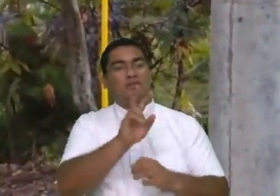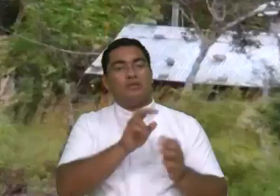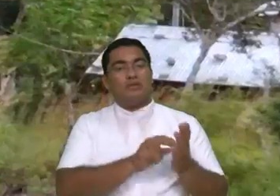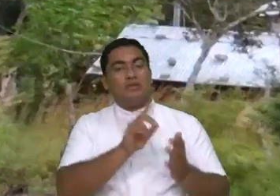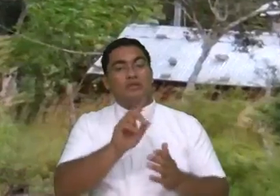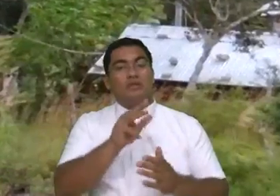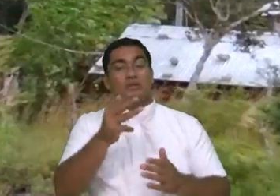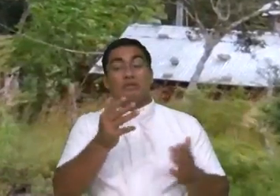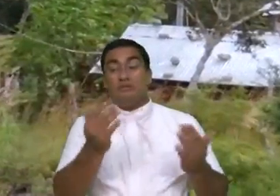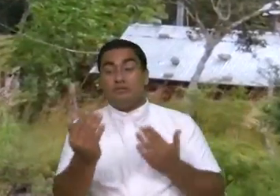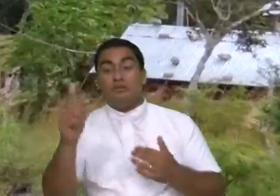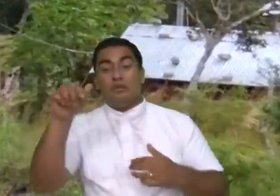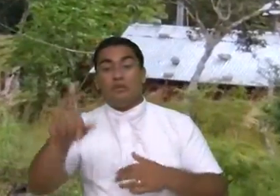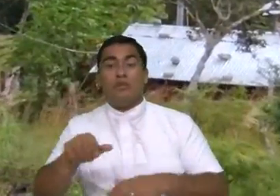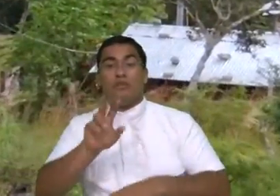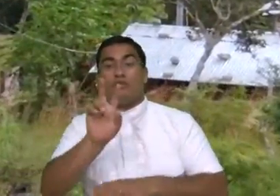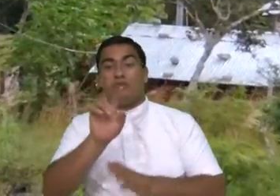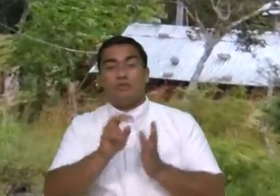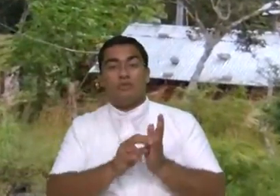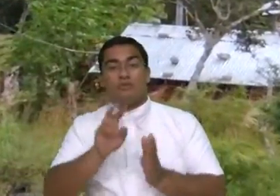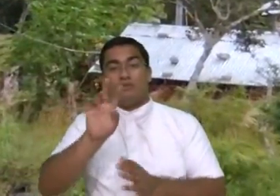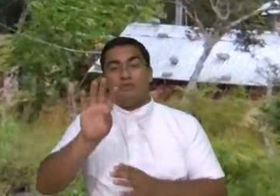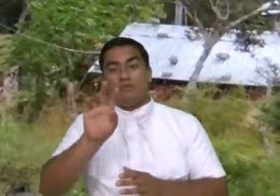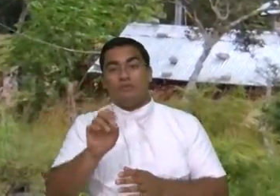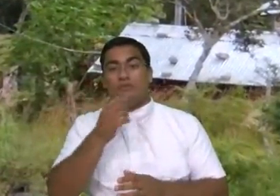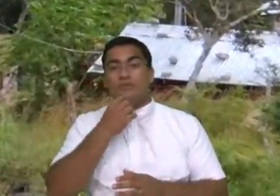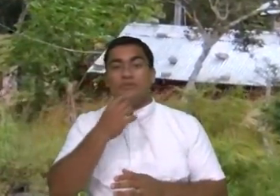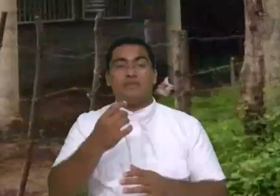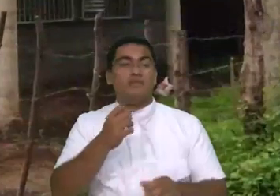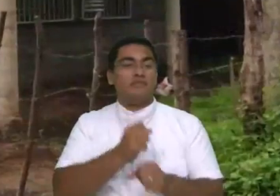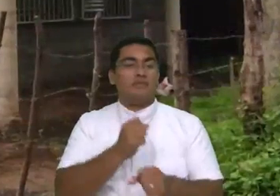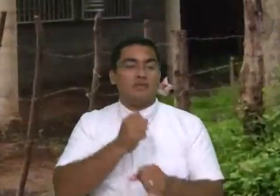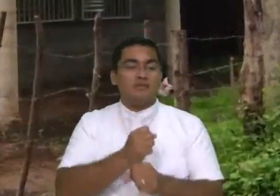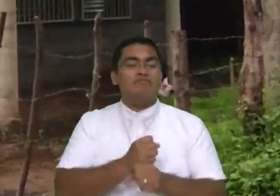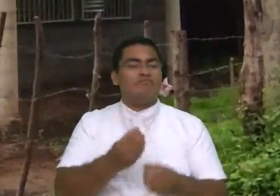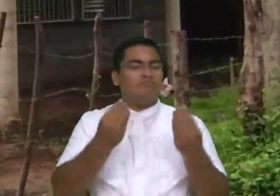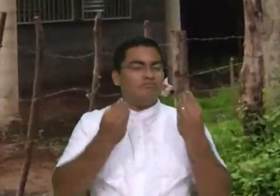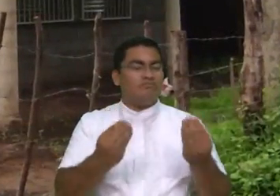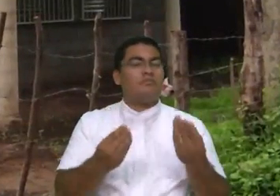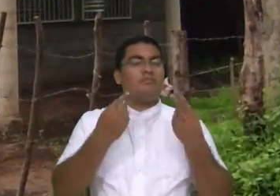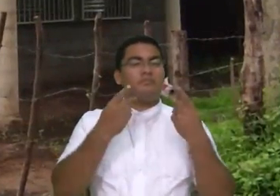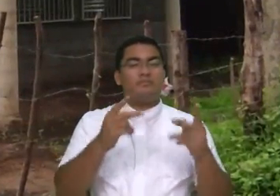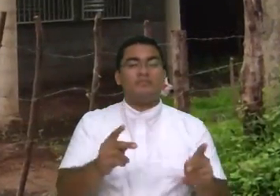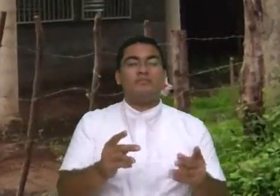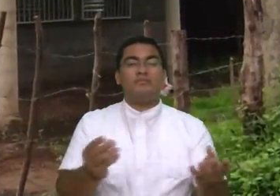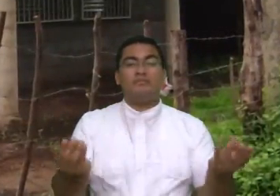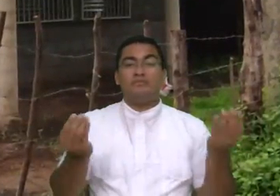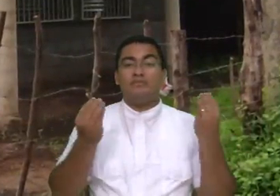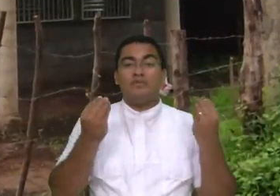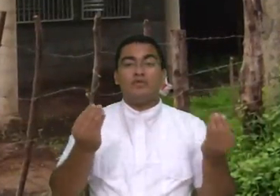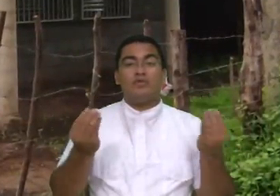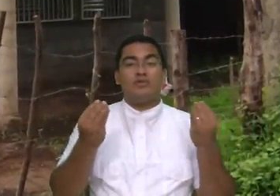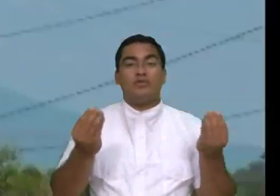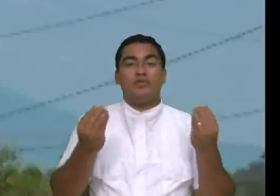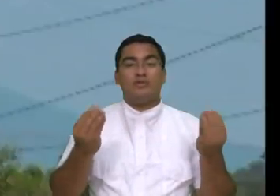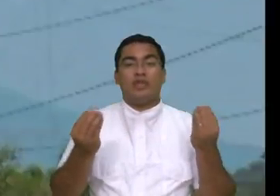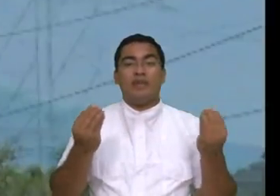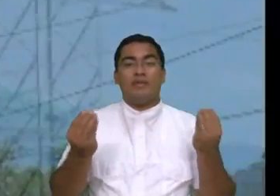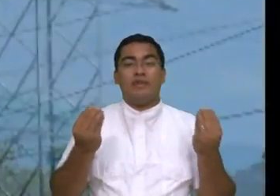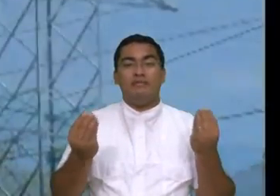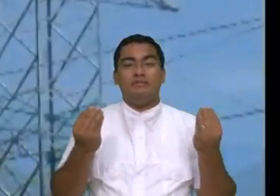Realmente estamos trabajando en el campo fuertemente, pero una gran cantidad de compañeros, especialistas,